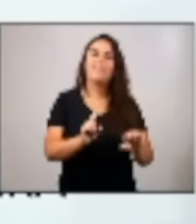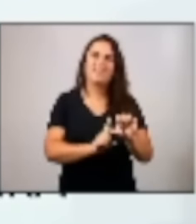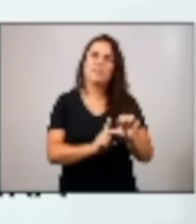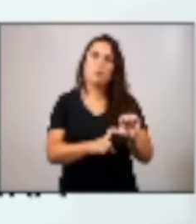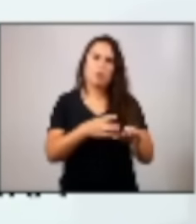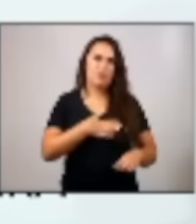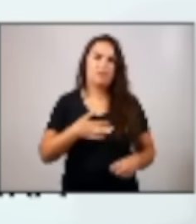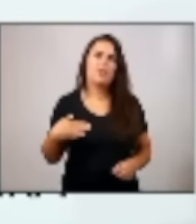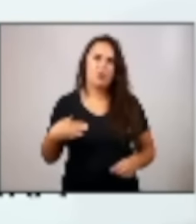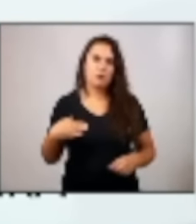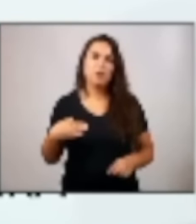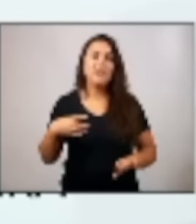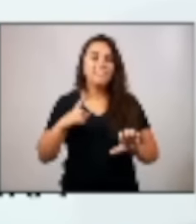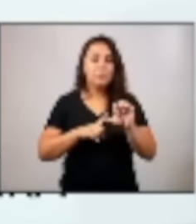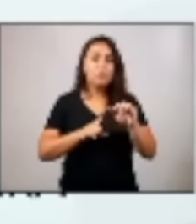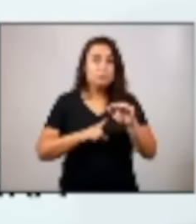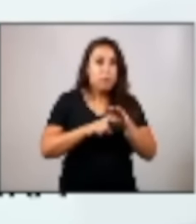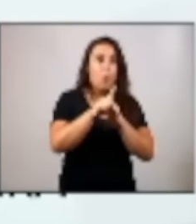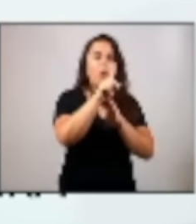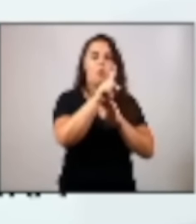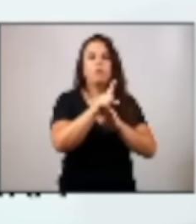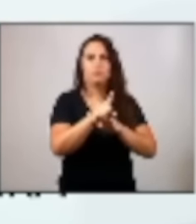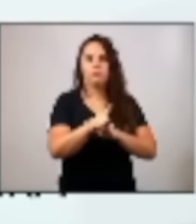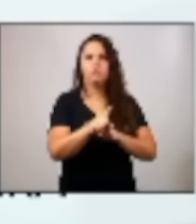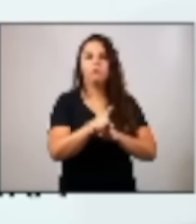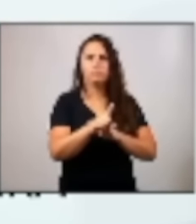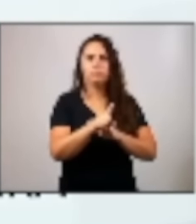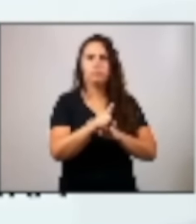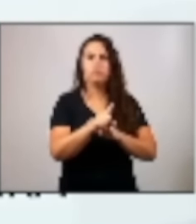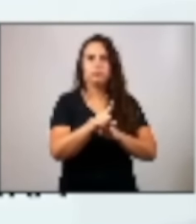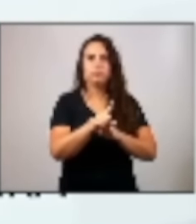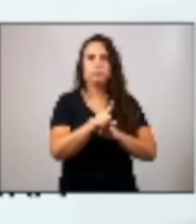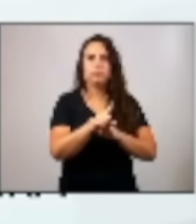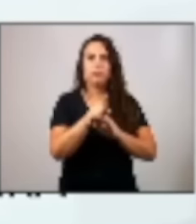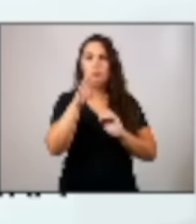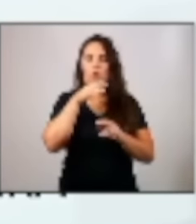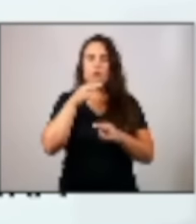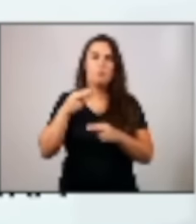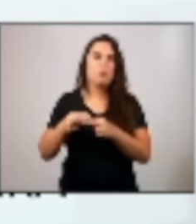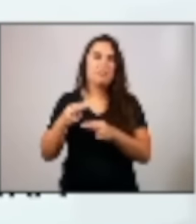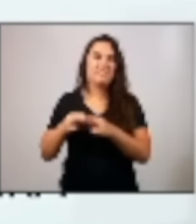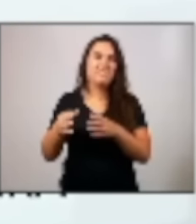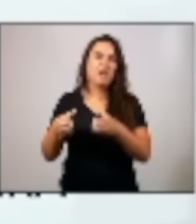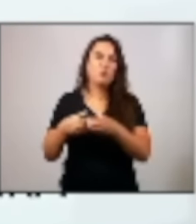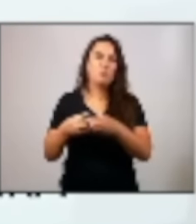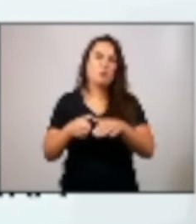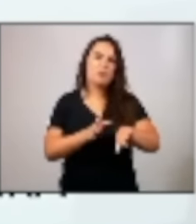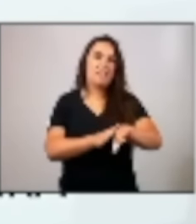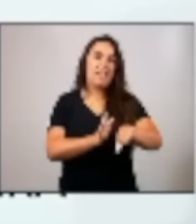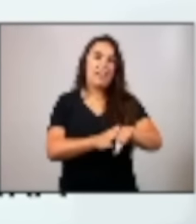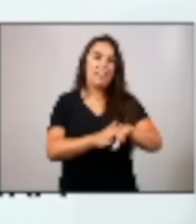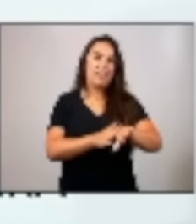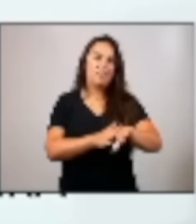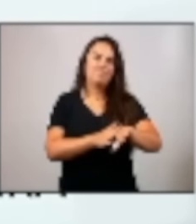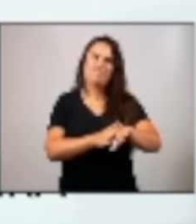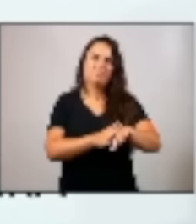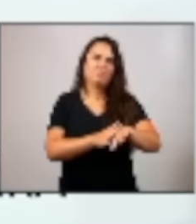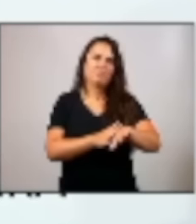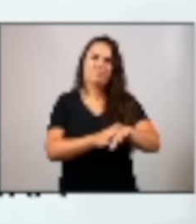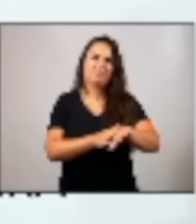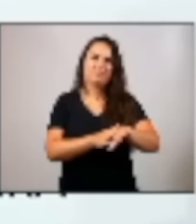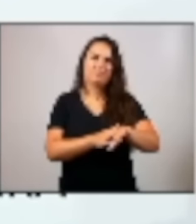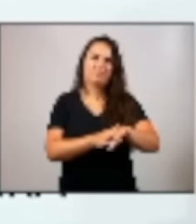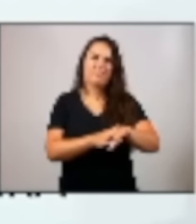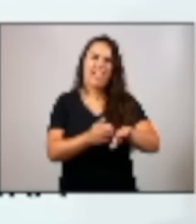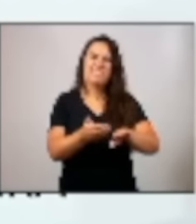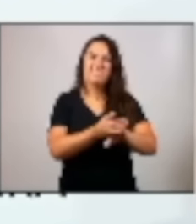que Extremadura avanzara, sacar a Extremadura de esas políticas de izquierdas que nos tenían absolutamente en las últimas colas de